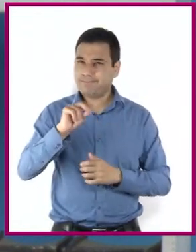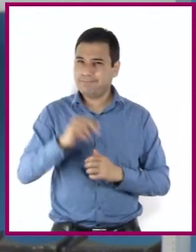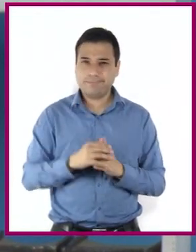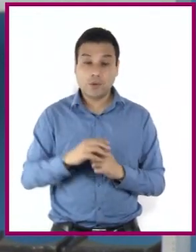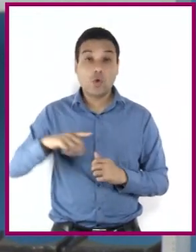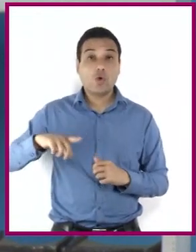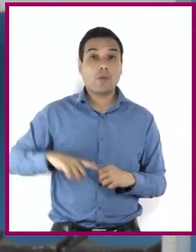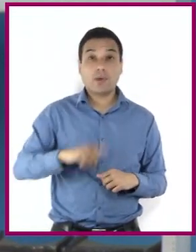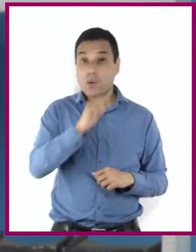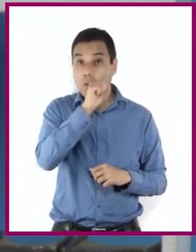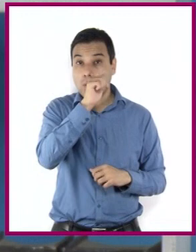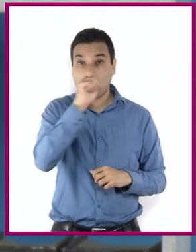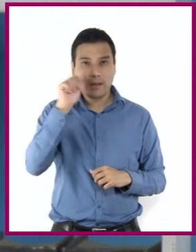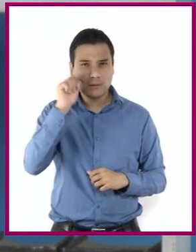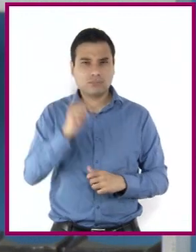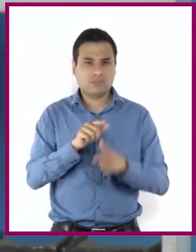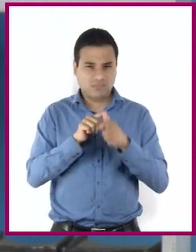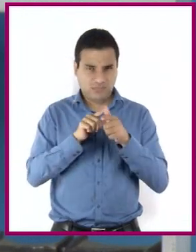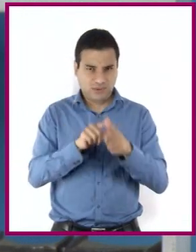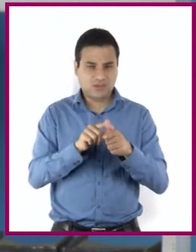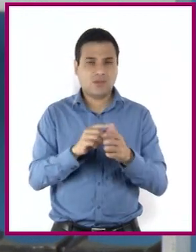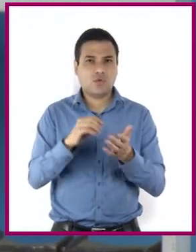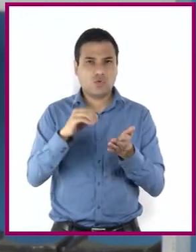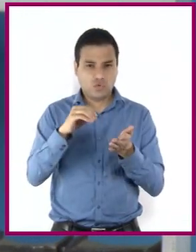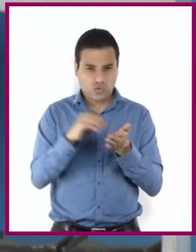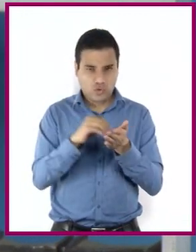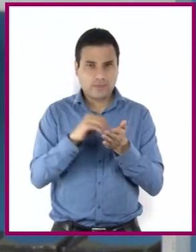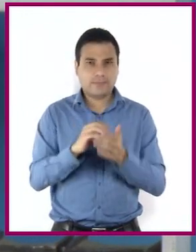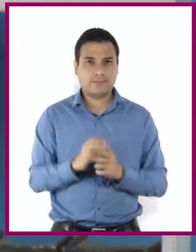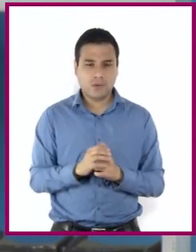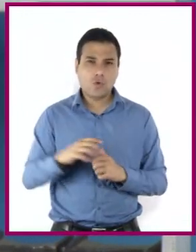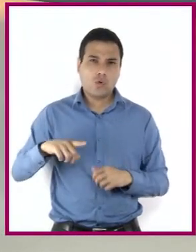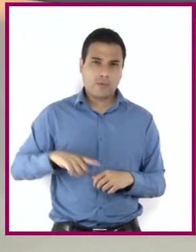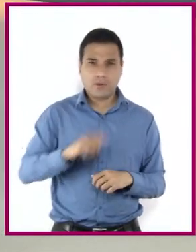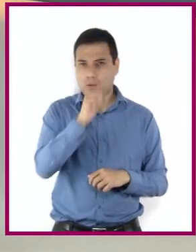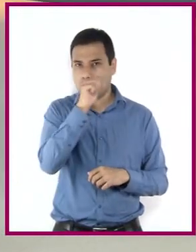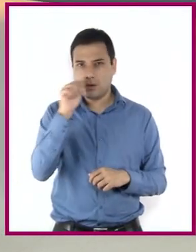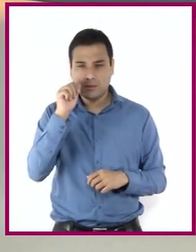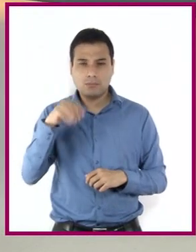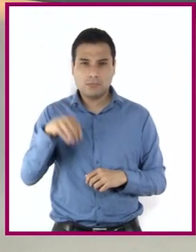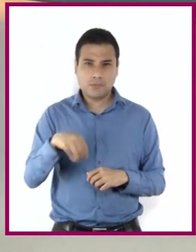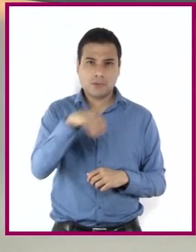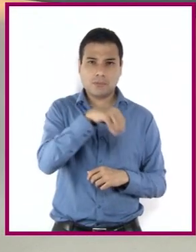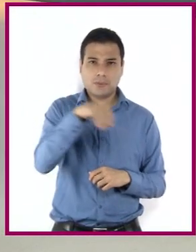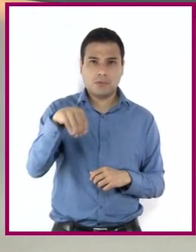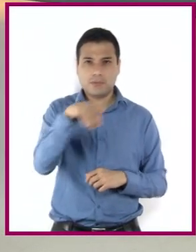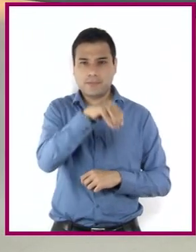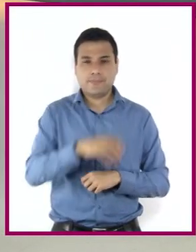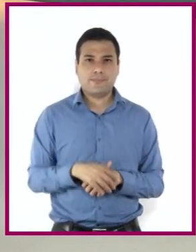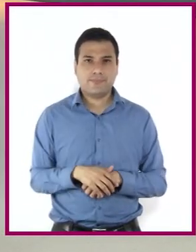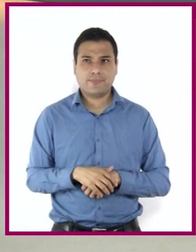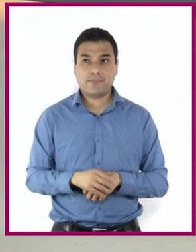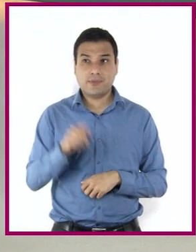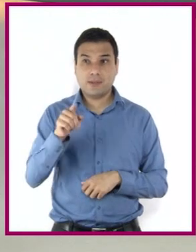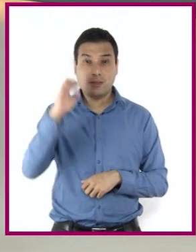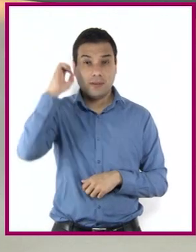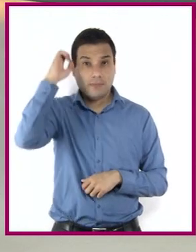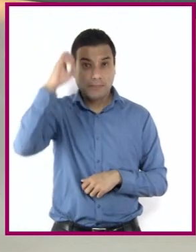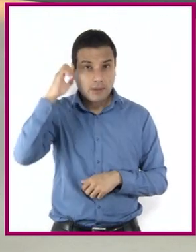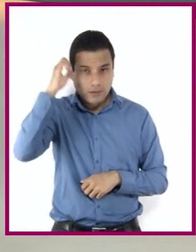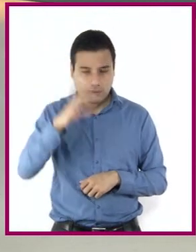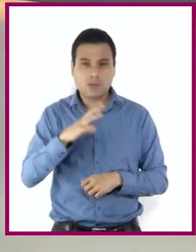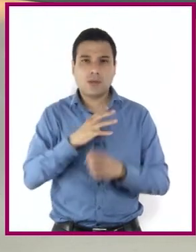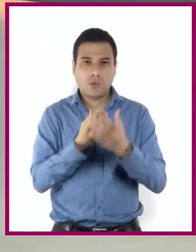Benito Juárez, continuaba en funciones aunque de manera itinerante. Por otra parte, el emperador implementó una serie de